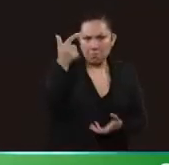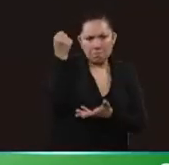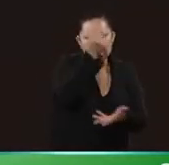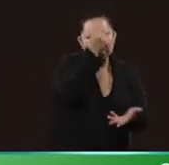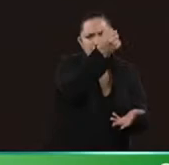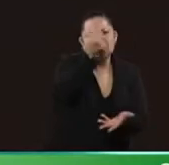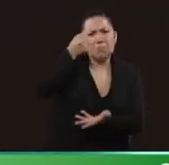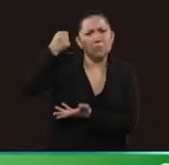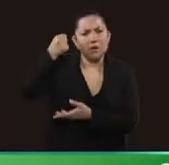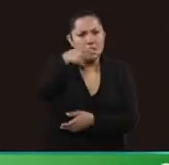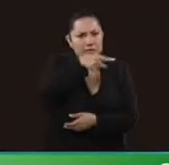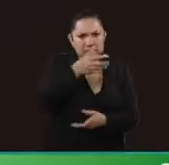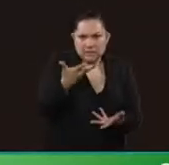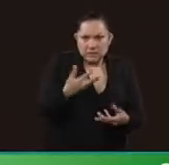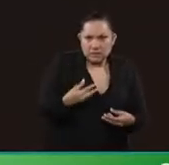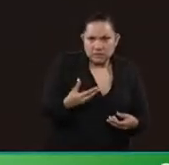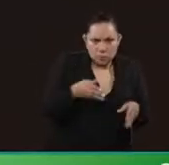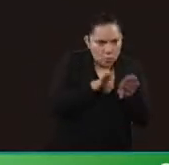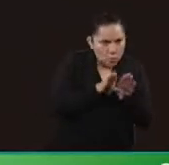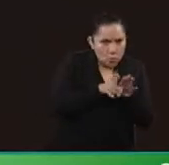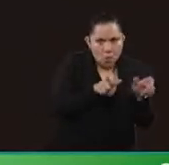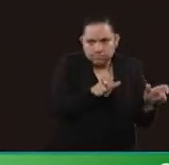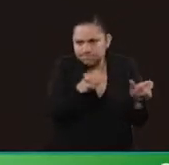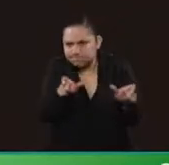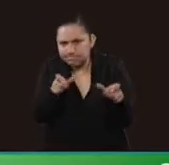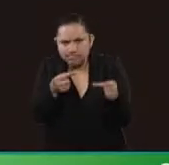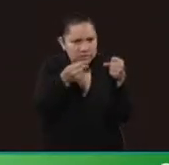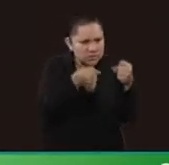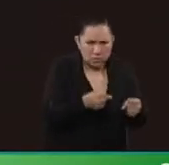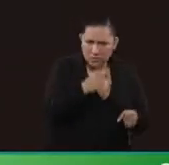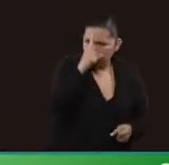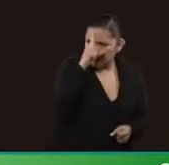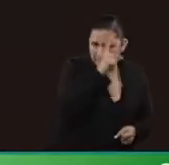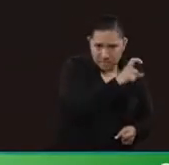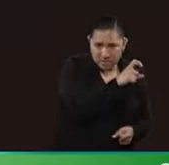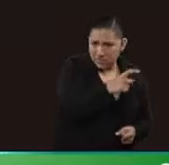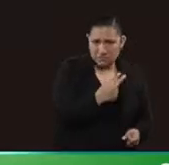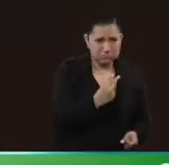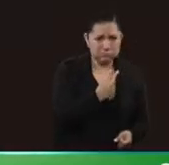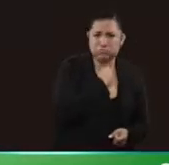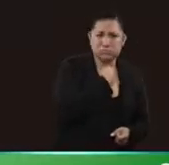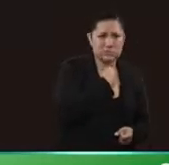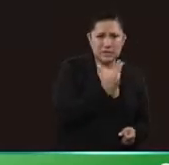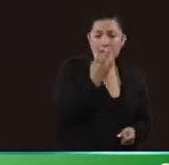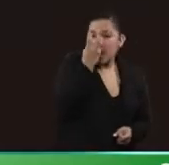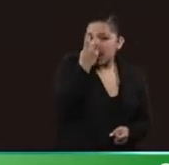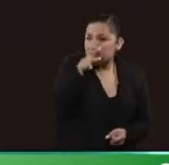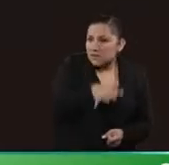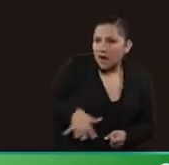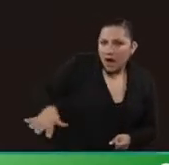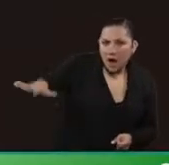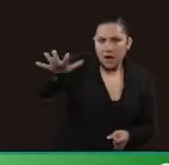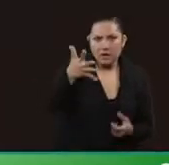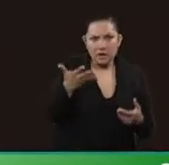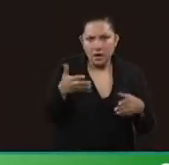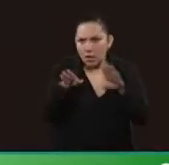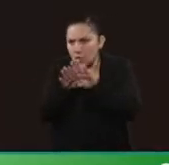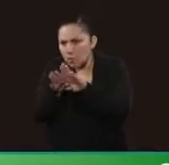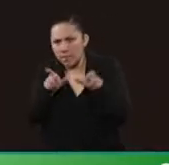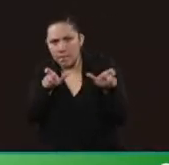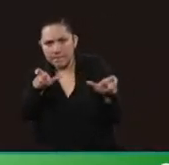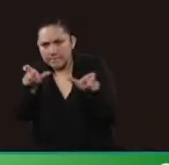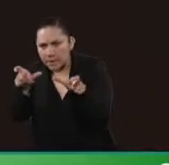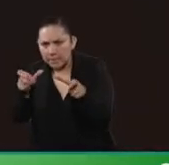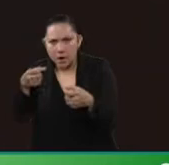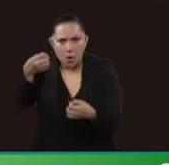públicos y fiscalías ha evidenciado el fracaso de seguridad y procuración de Justicia de